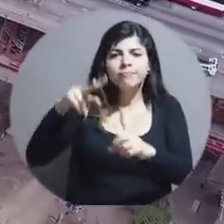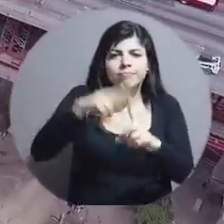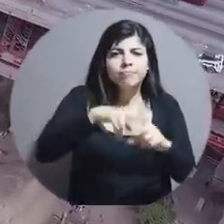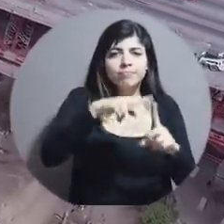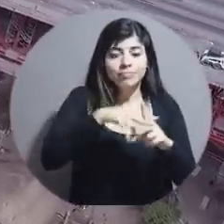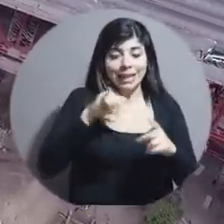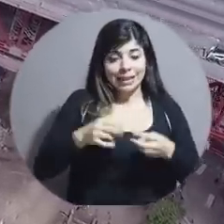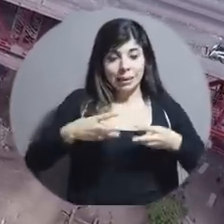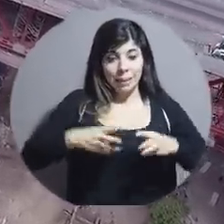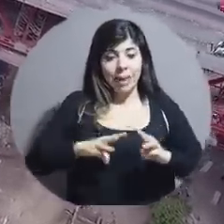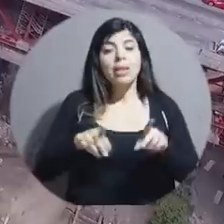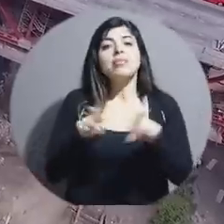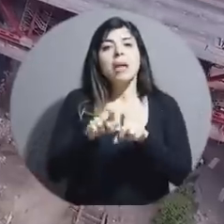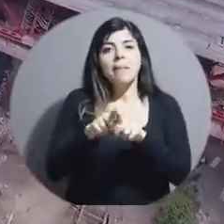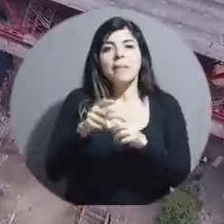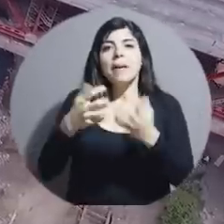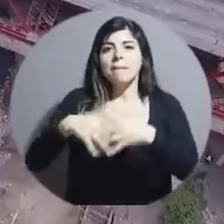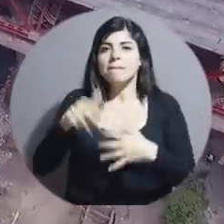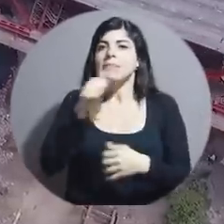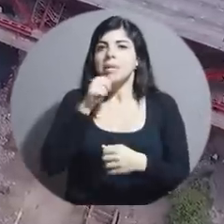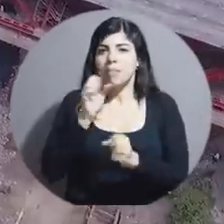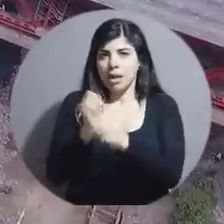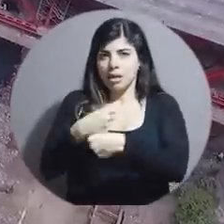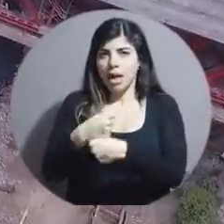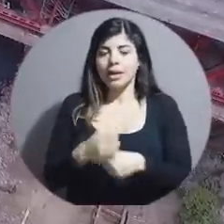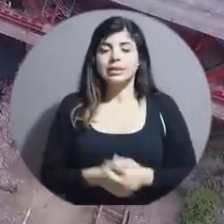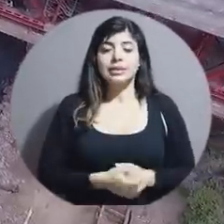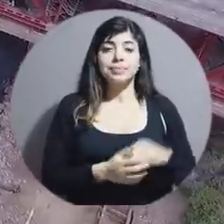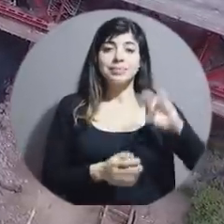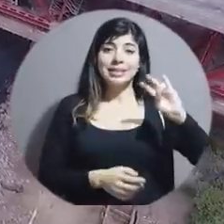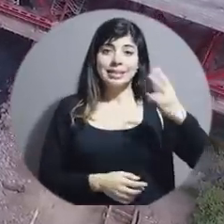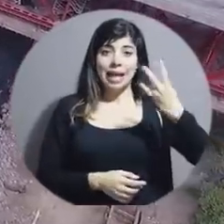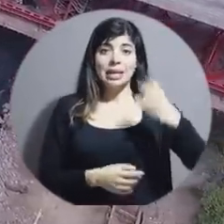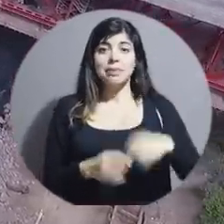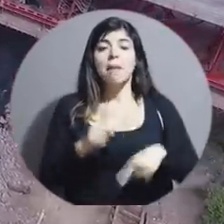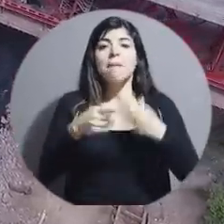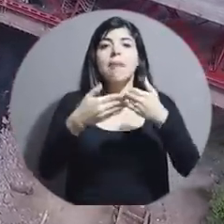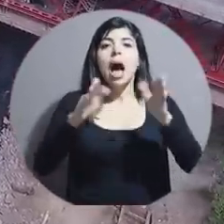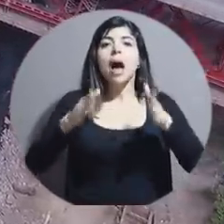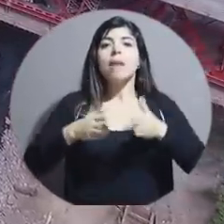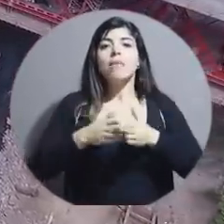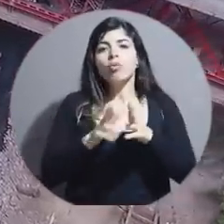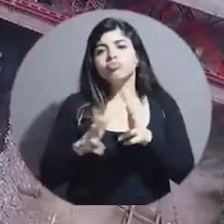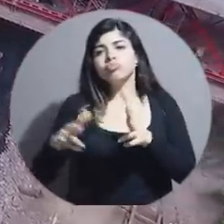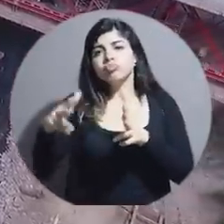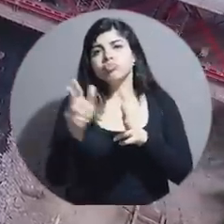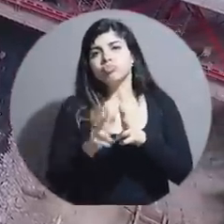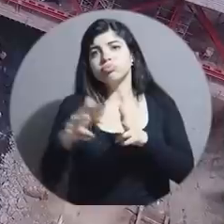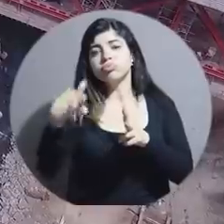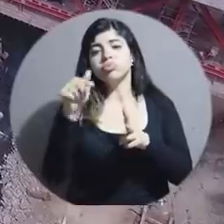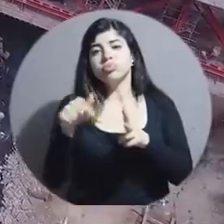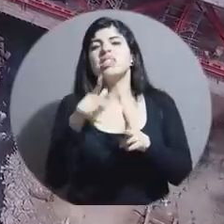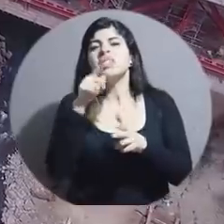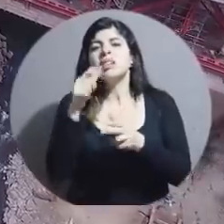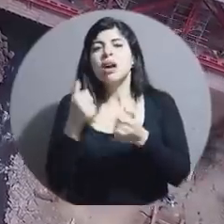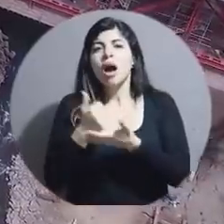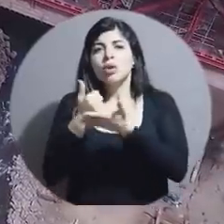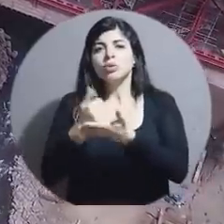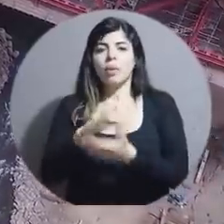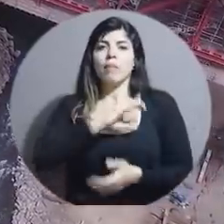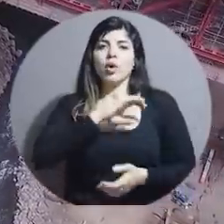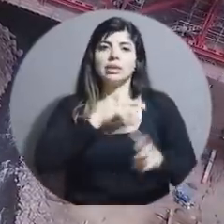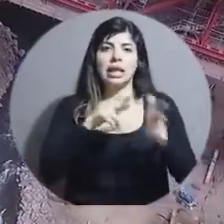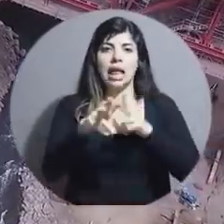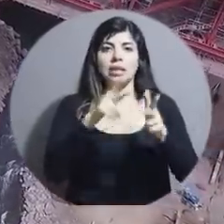implementar esta medida en empresas privadas. Séptimo, se habilitarán rutas alternas con el apoyo de la Policía de